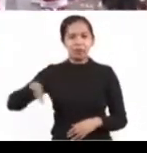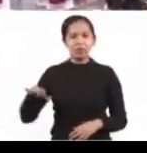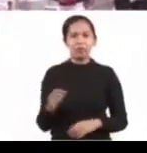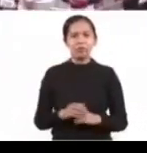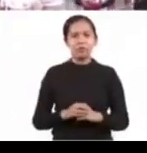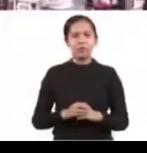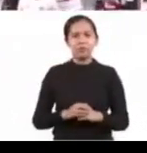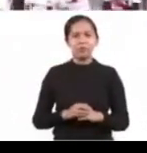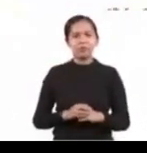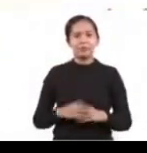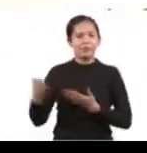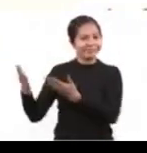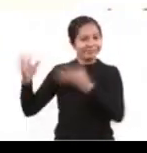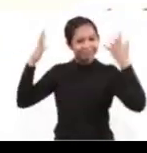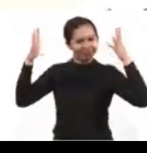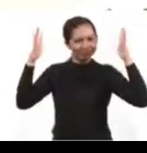Huerta,